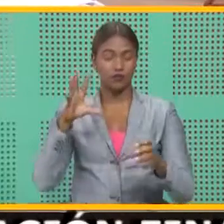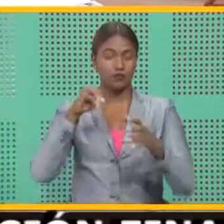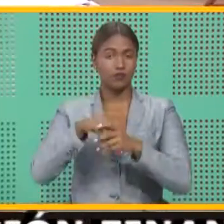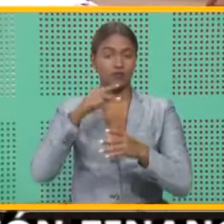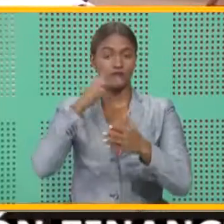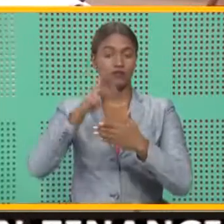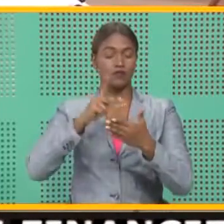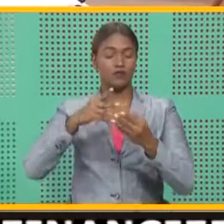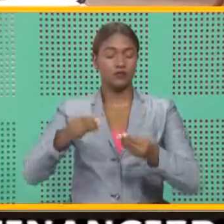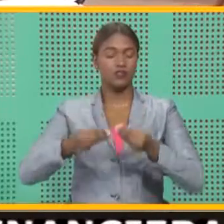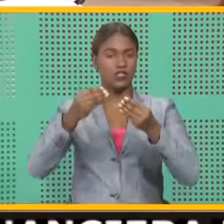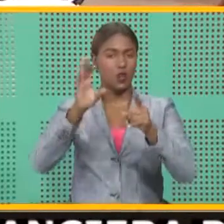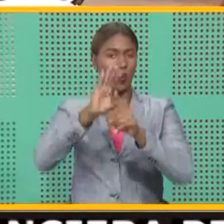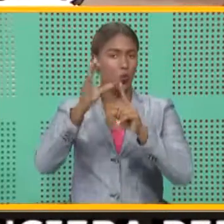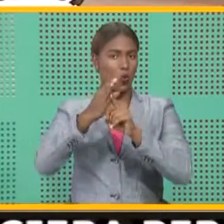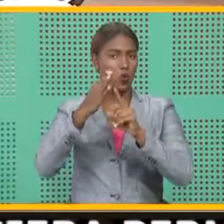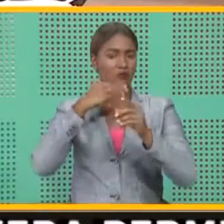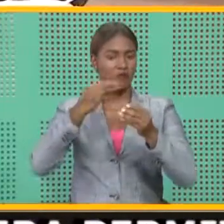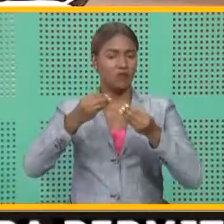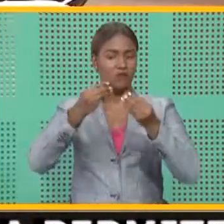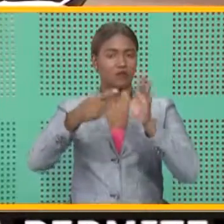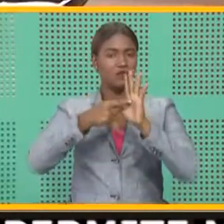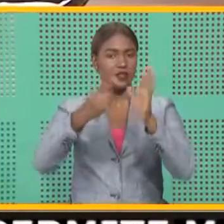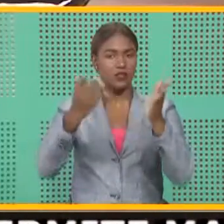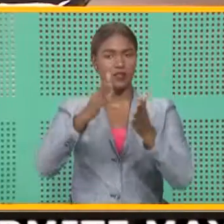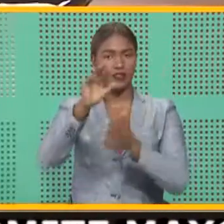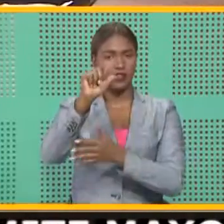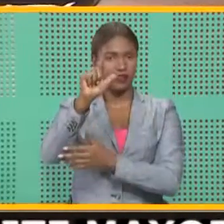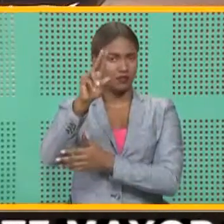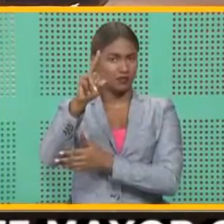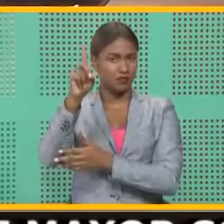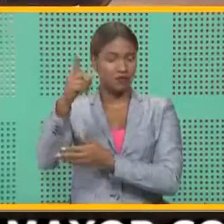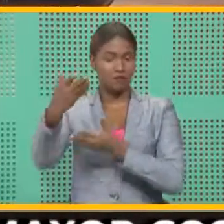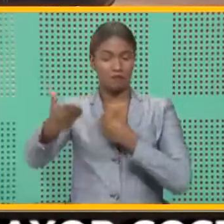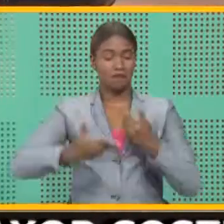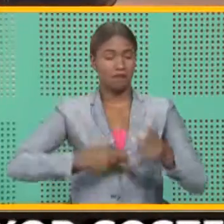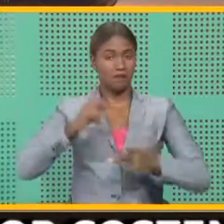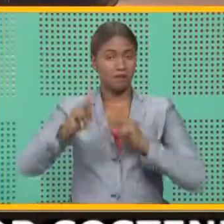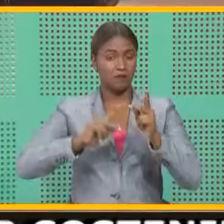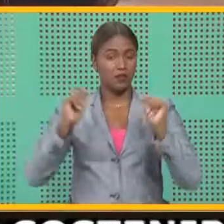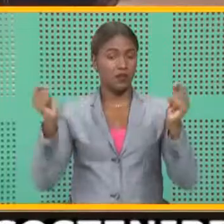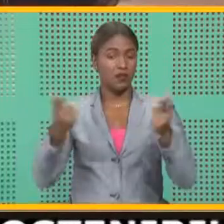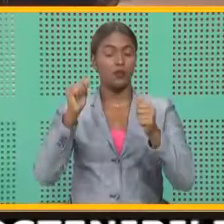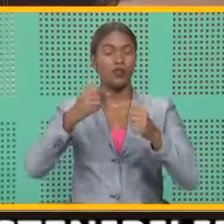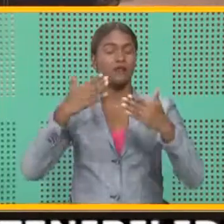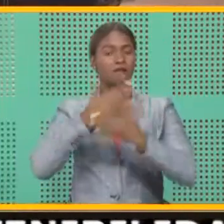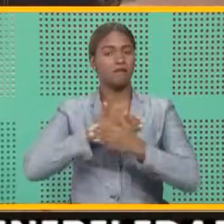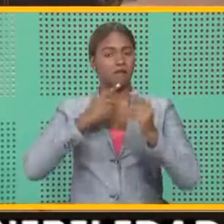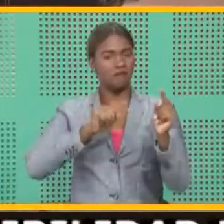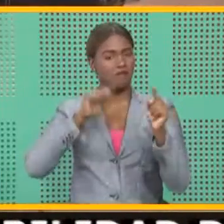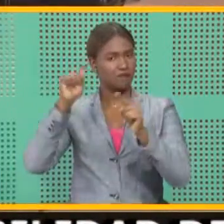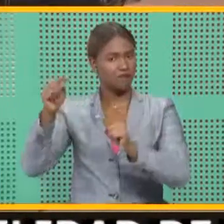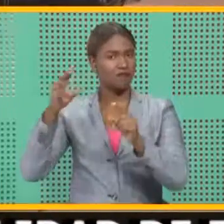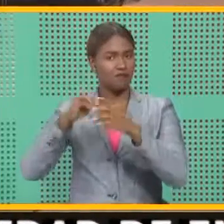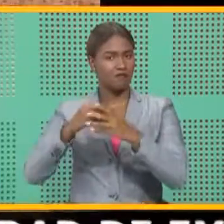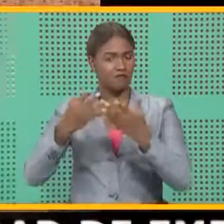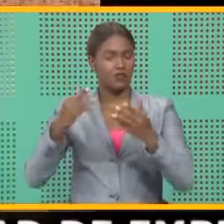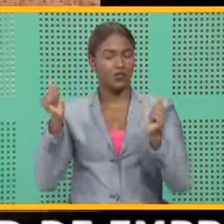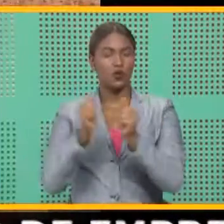Participación en el programa Cita Cultural, que se transmite por este canal 4RD, invitó al público en general a disfrutar de la exposición